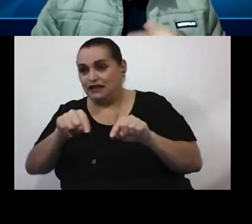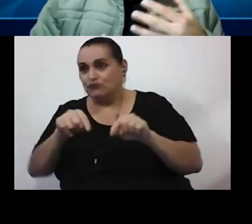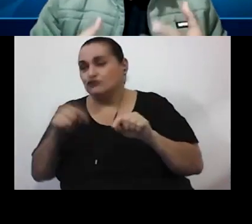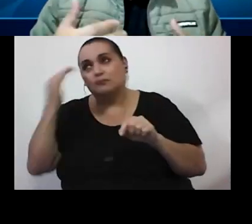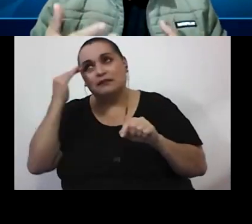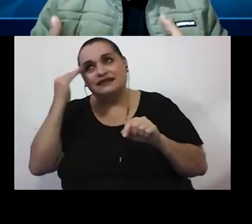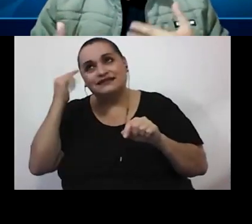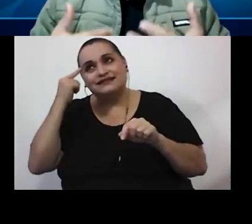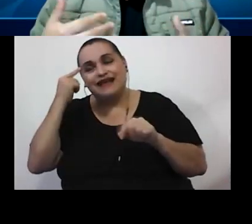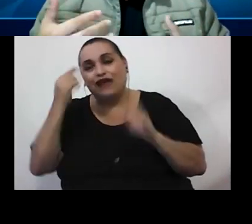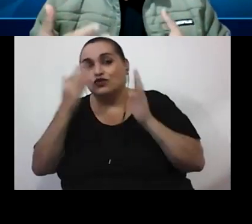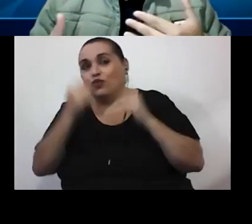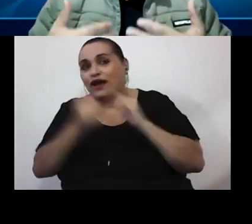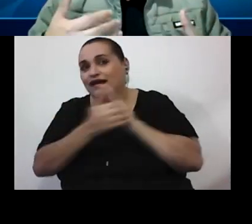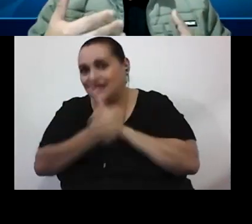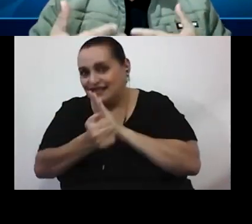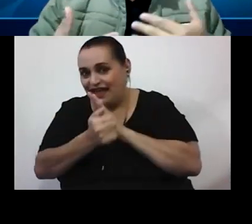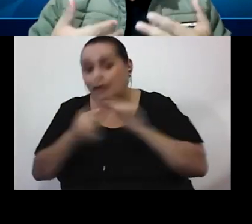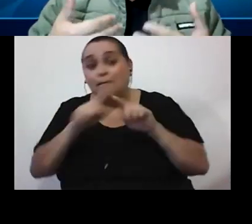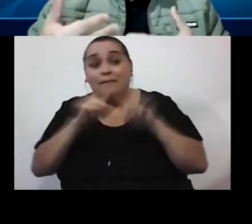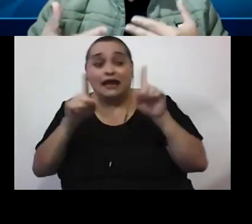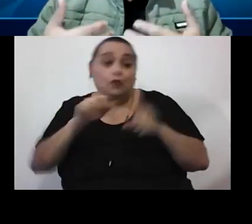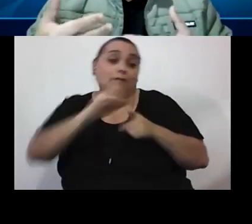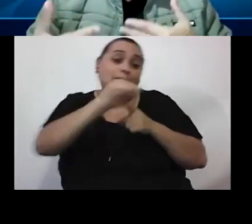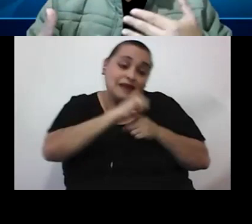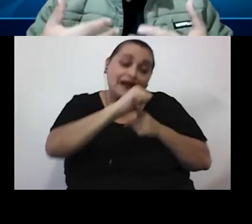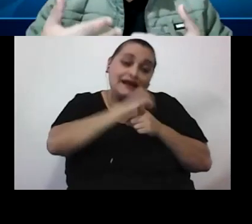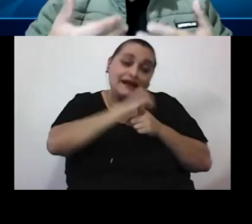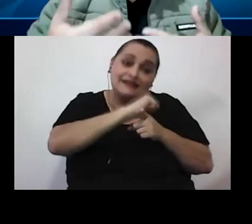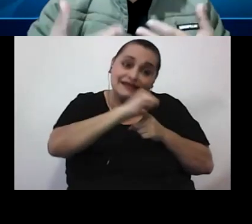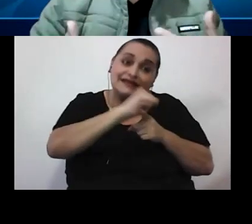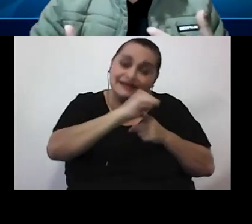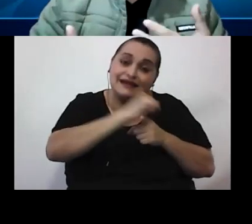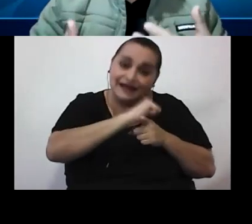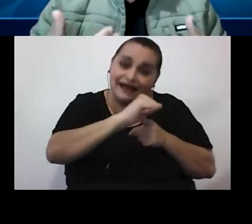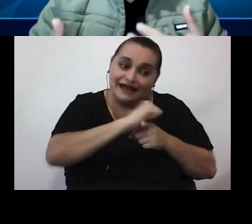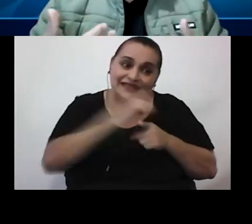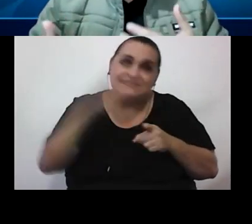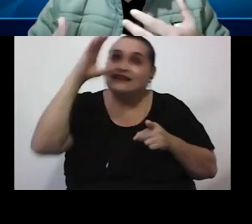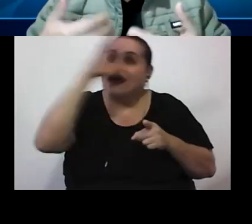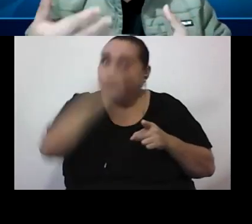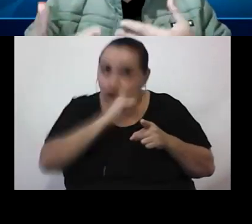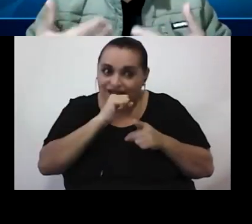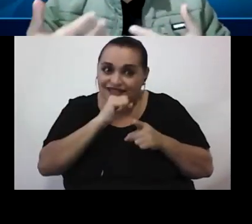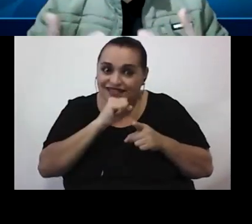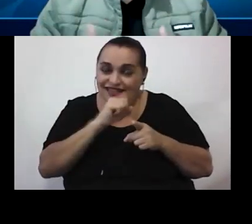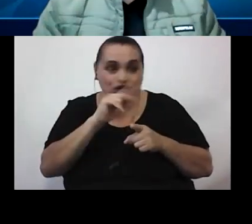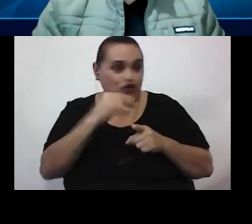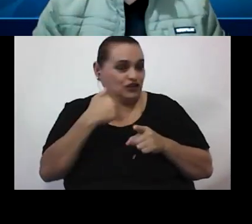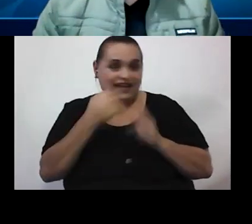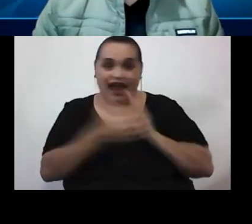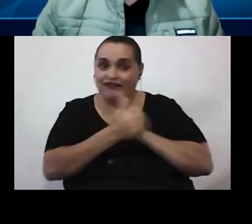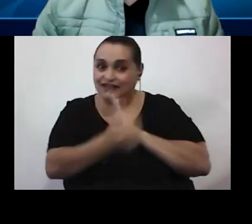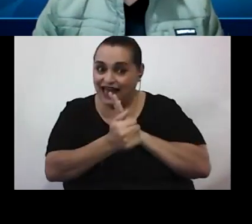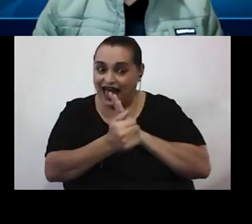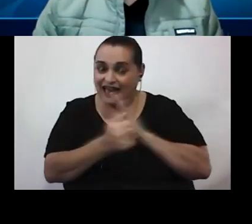Pero bueno, ya con la práctica, o sea, más bien se da cuenta de eso, de que no tiene la habilidad, entonces viene el